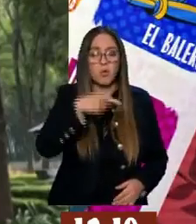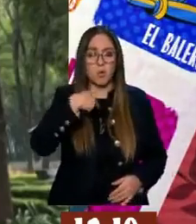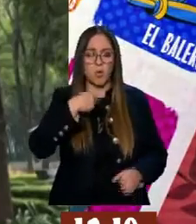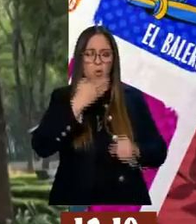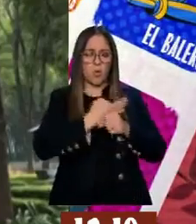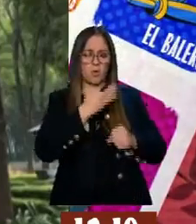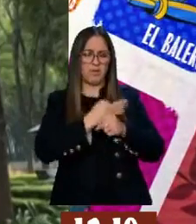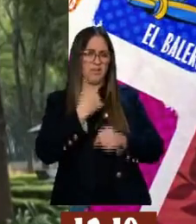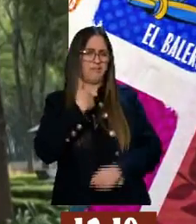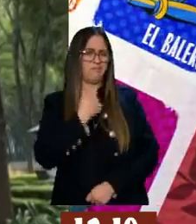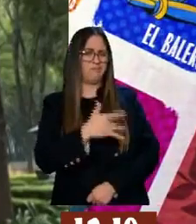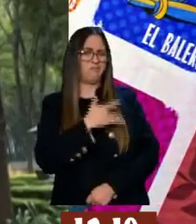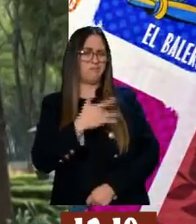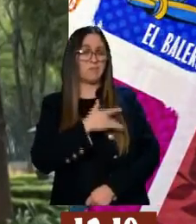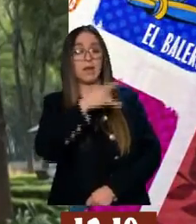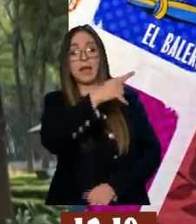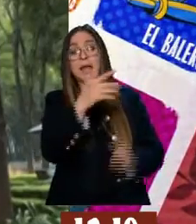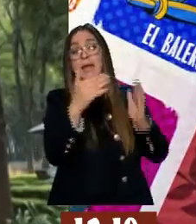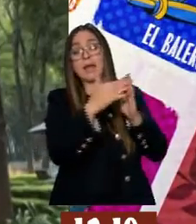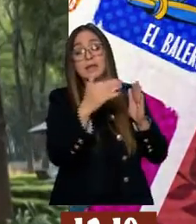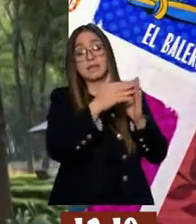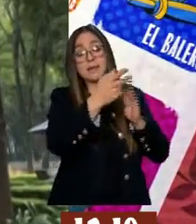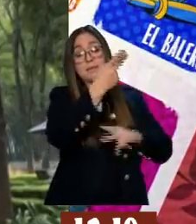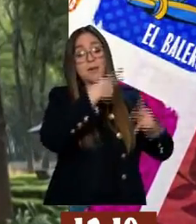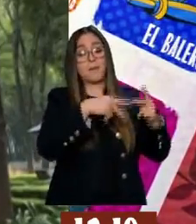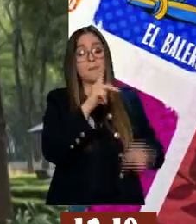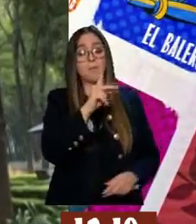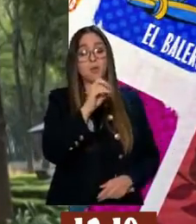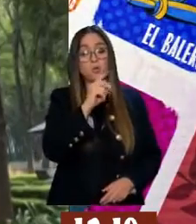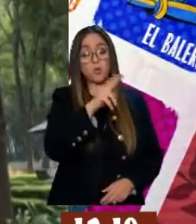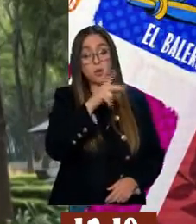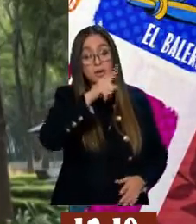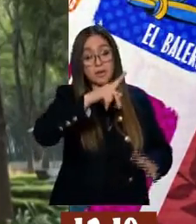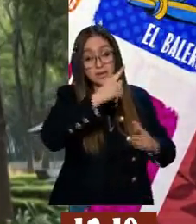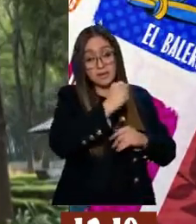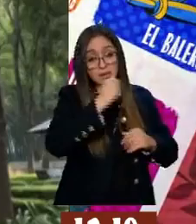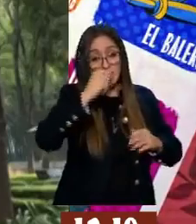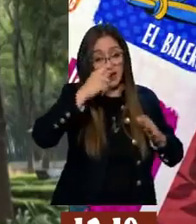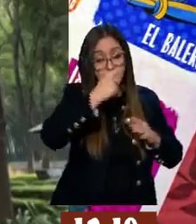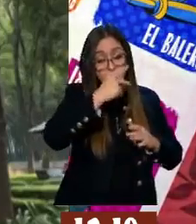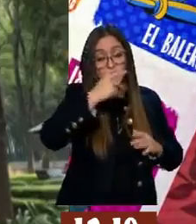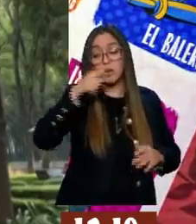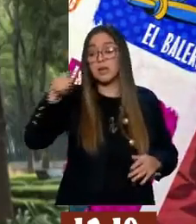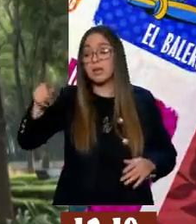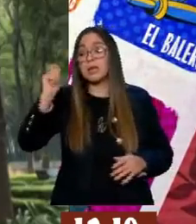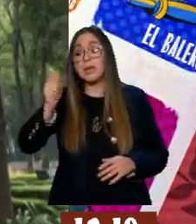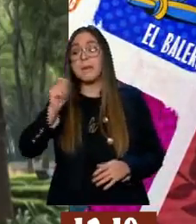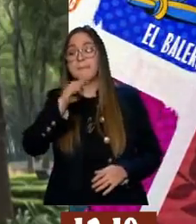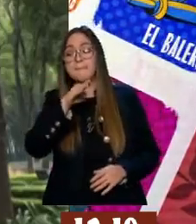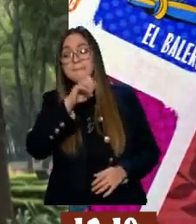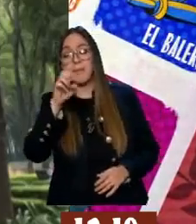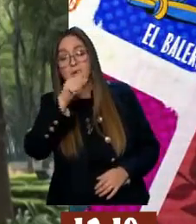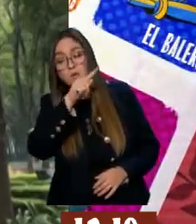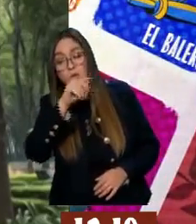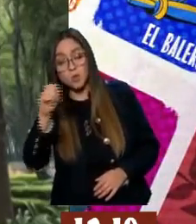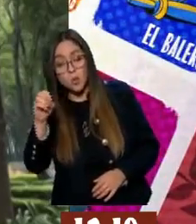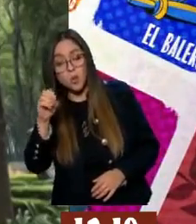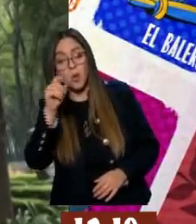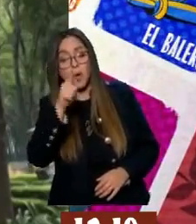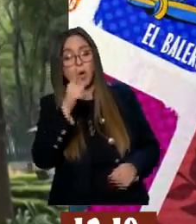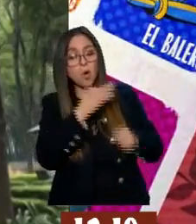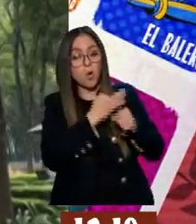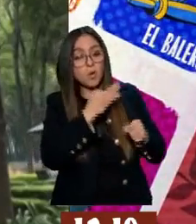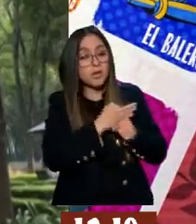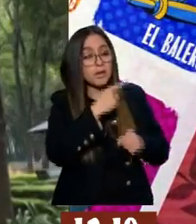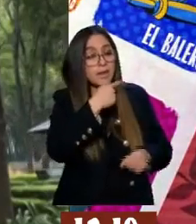misma casa un productor de televisión que está recién acusado de un caso de Me Too. Entonces, la película a partir de